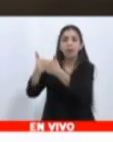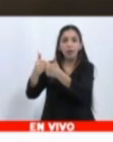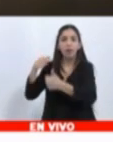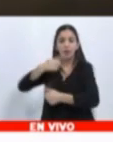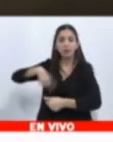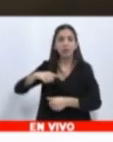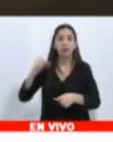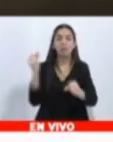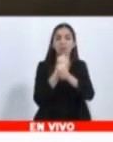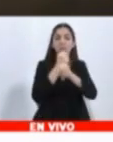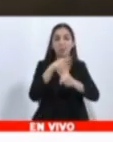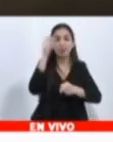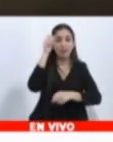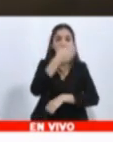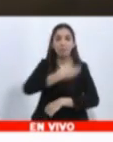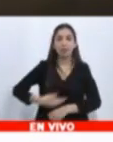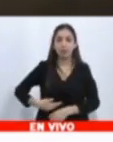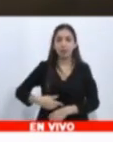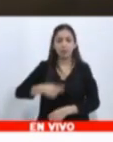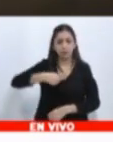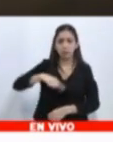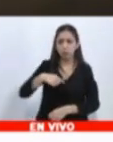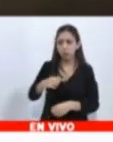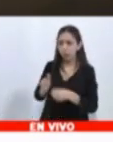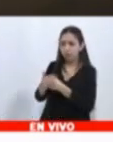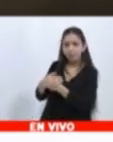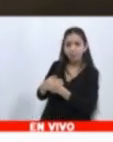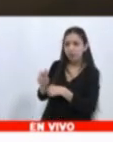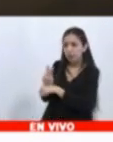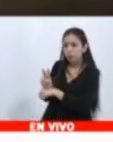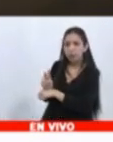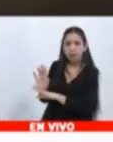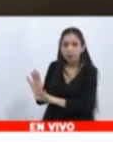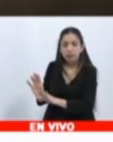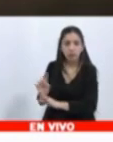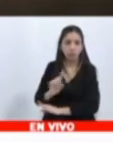fundamentales para el triunfo de nuestra causa, eso no nos da derecho